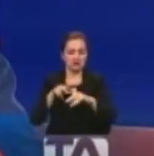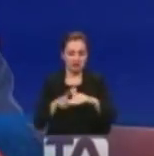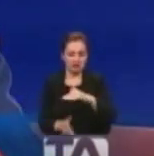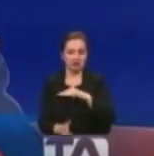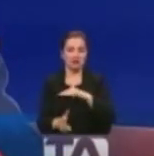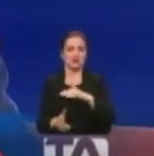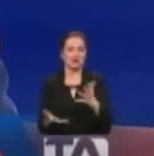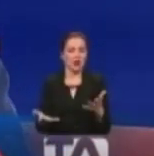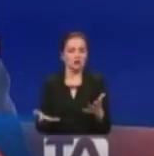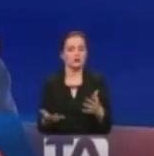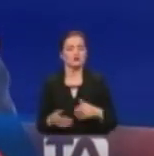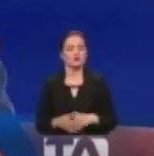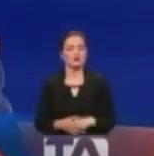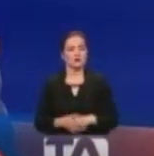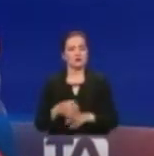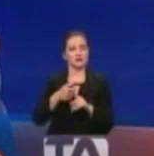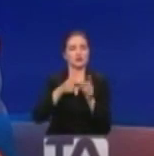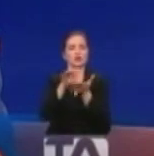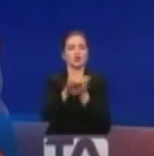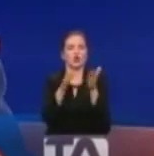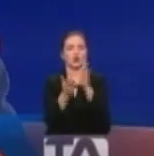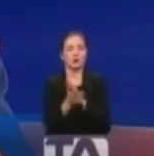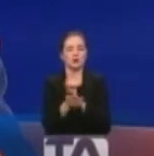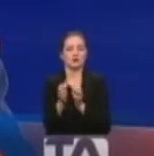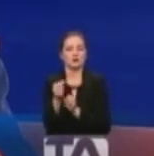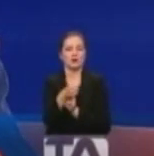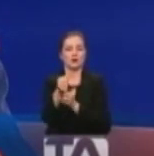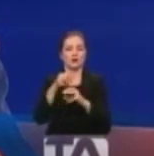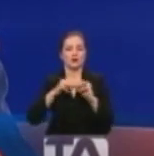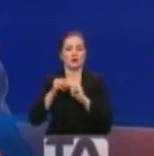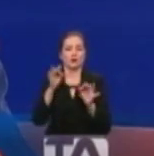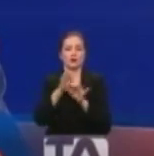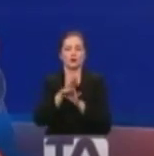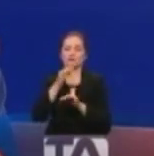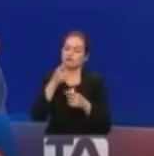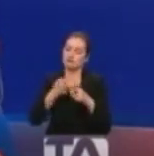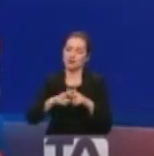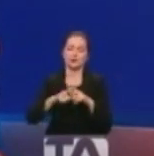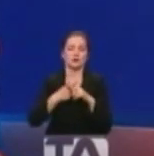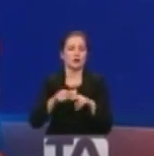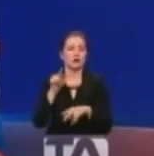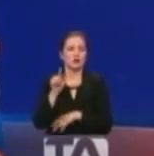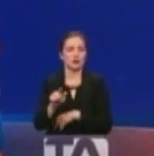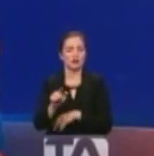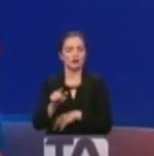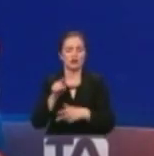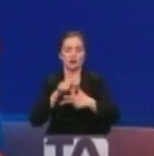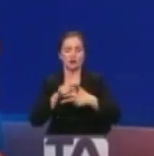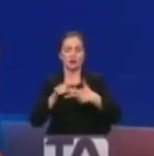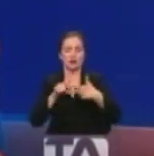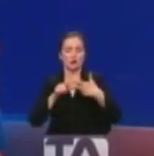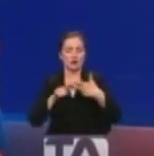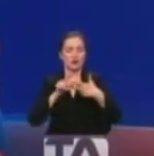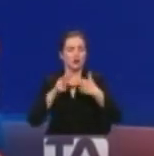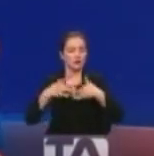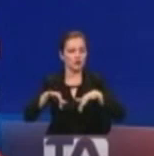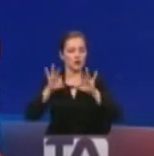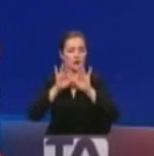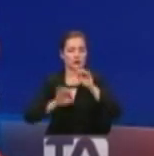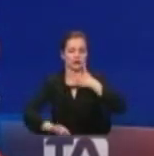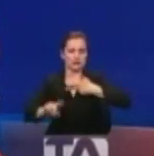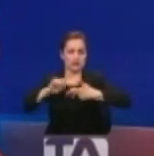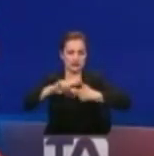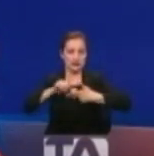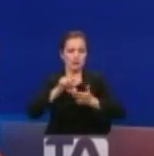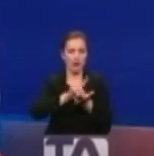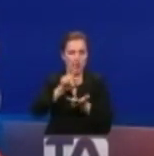debajo. Pero a partir de noviembre el metro va a tener que empezar a funcionar. Y ahí hay por lo menos 3 cosas que me parece que son claves. Uno, el